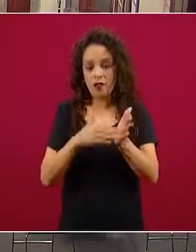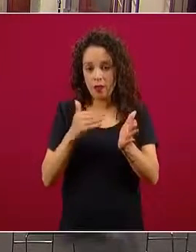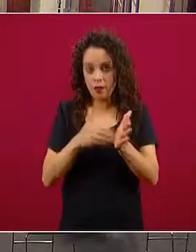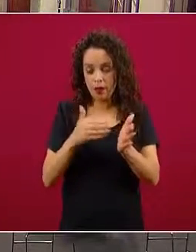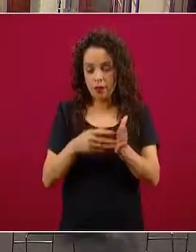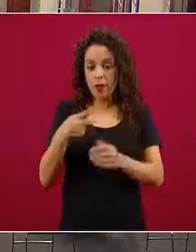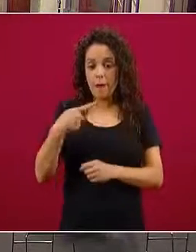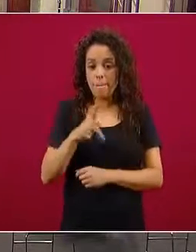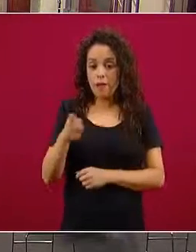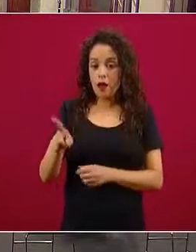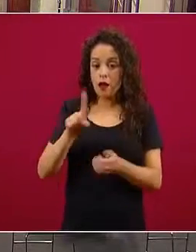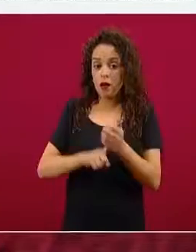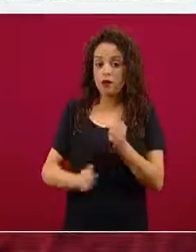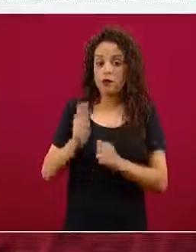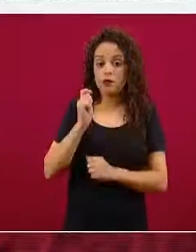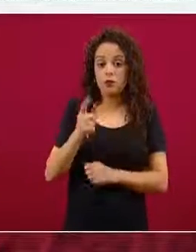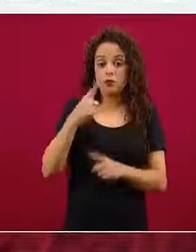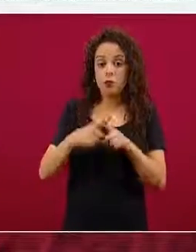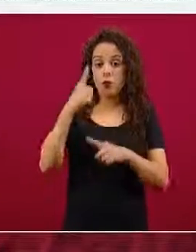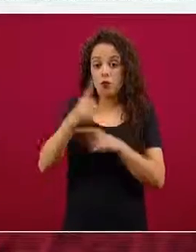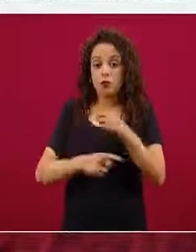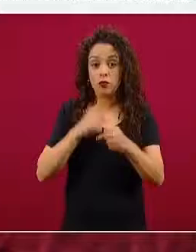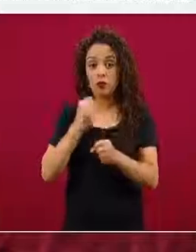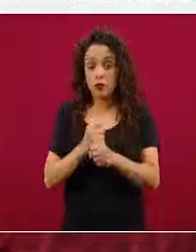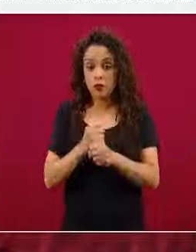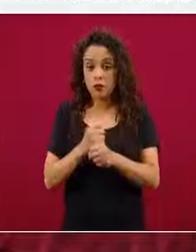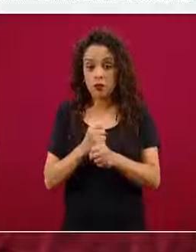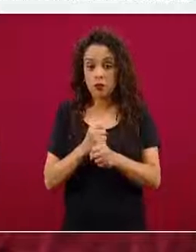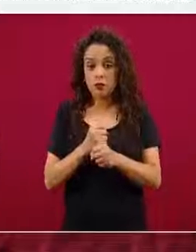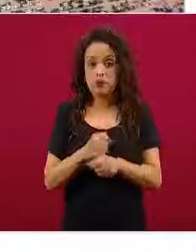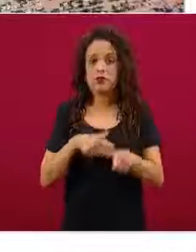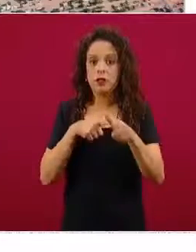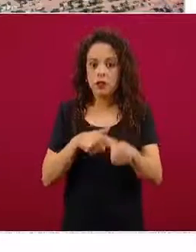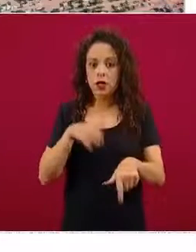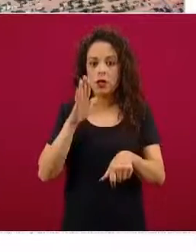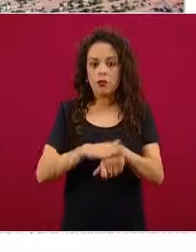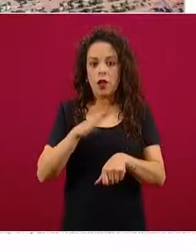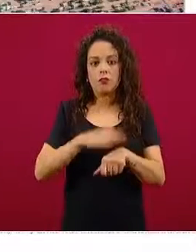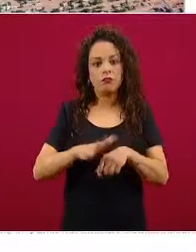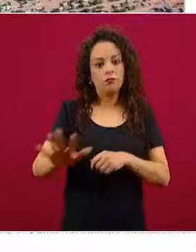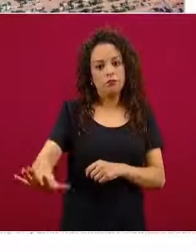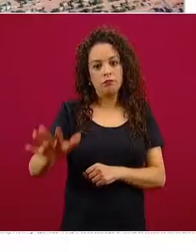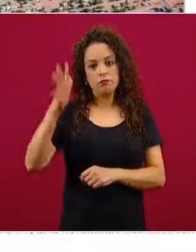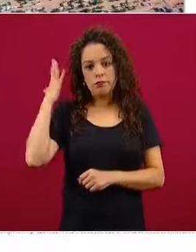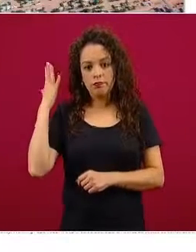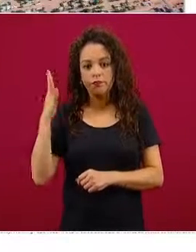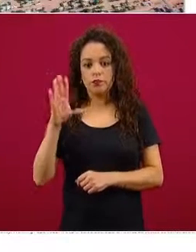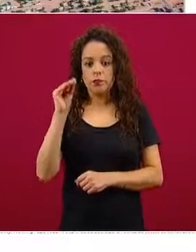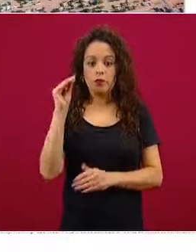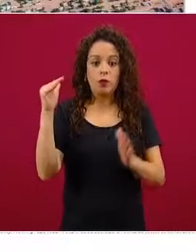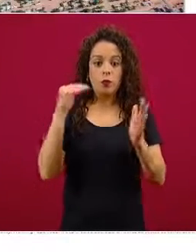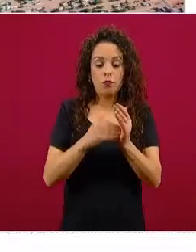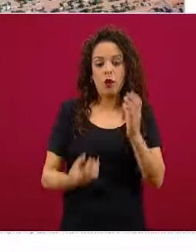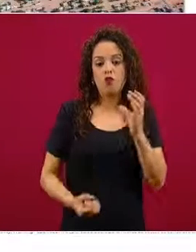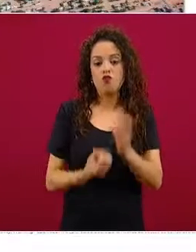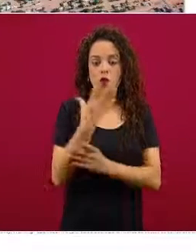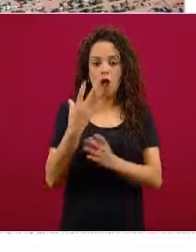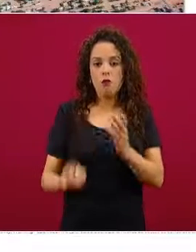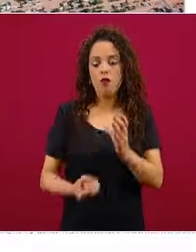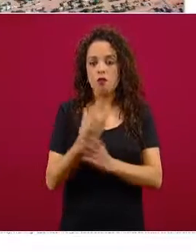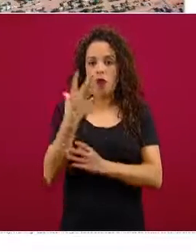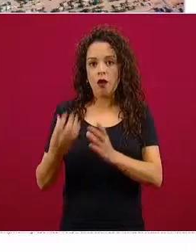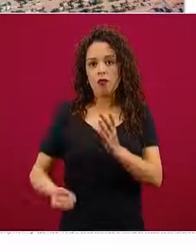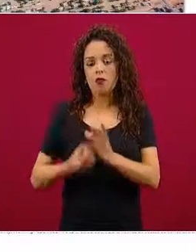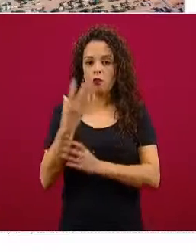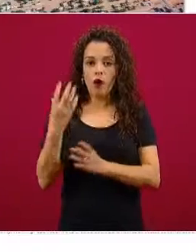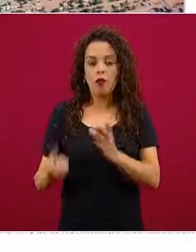90 mil lotes al año aproximadamente. O sea, sigue creciendo muy rápido, 90 mil lotes nuevos que se suman a la